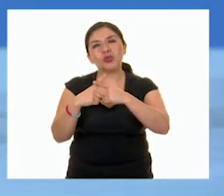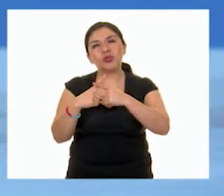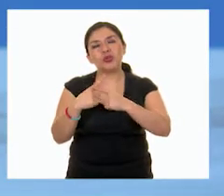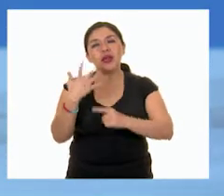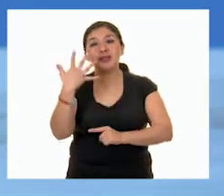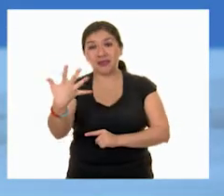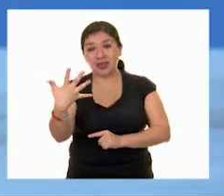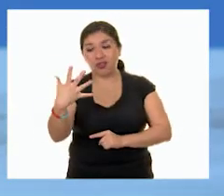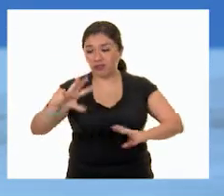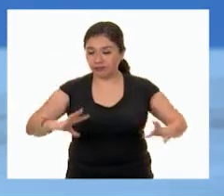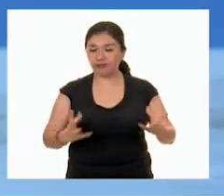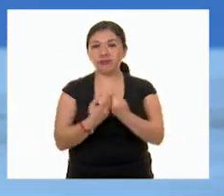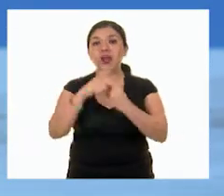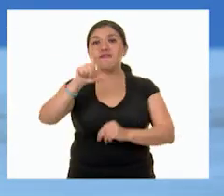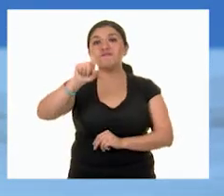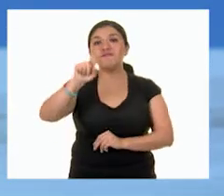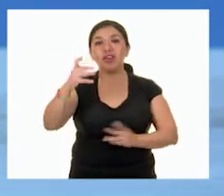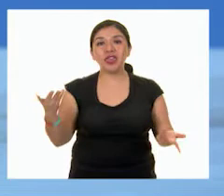20.